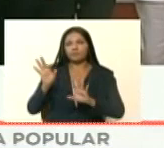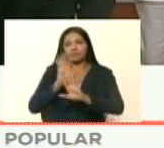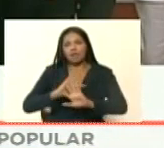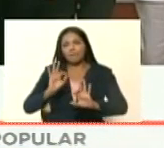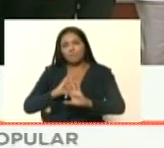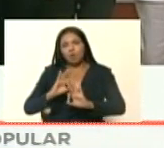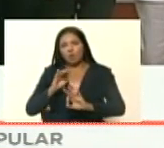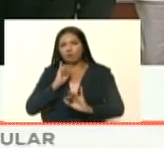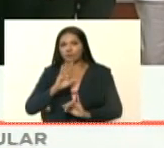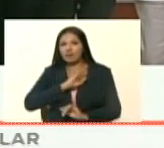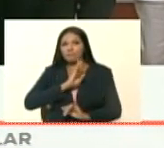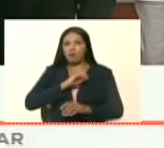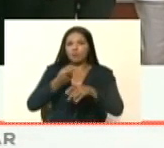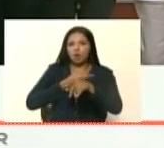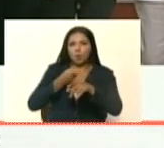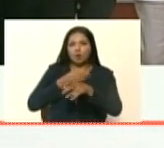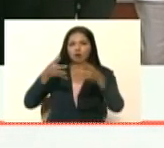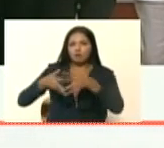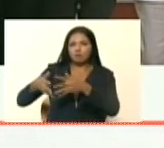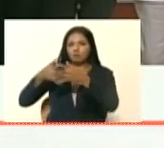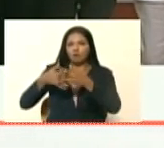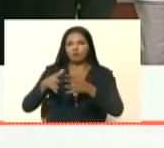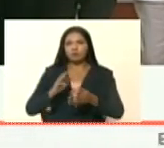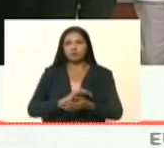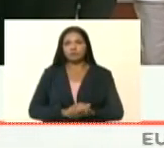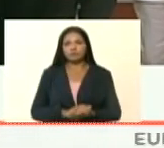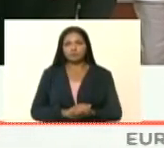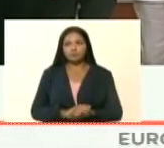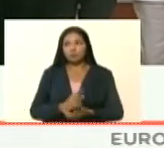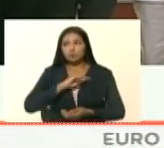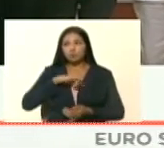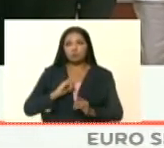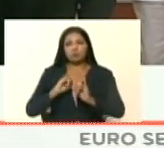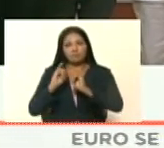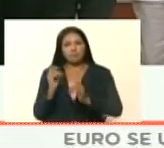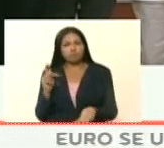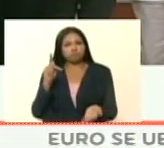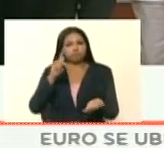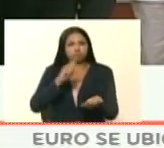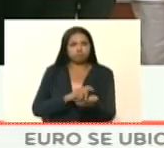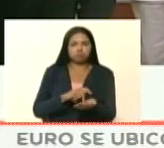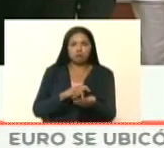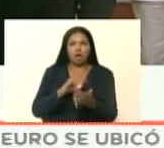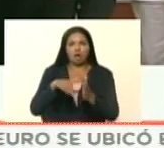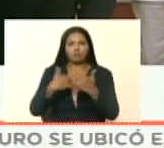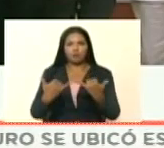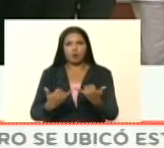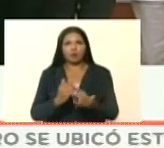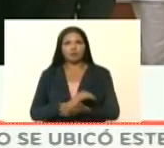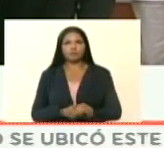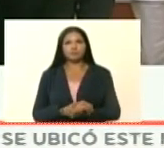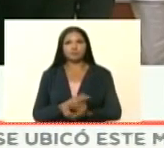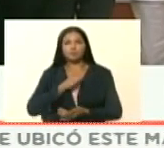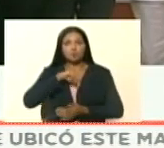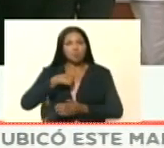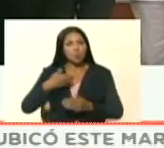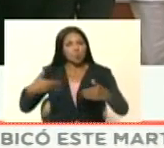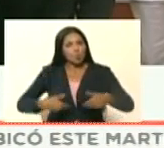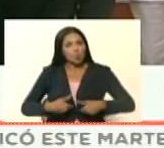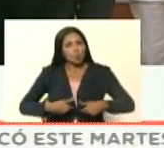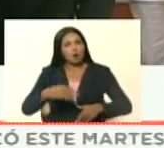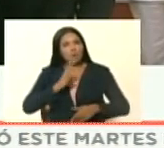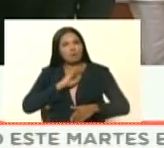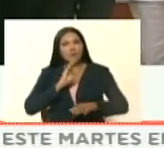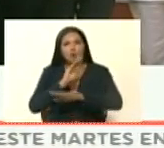del propio gobierno de los Estados Unidos. Nosotros estamos en nuestro esfuerzo